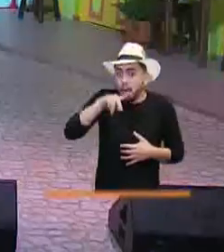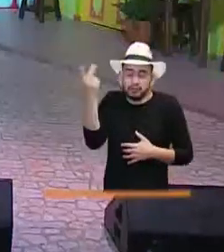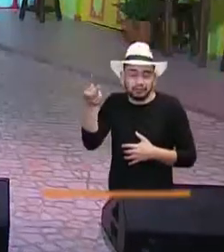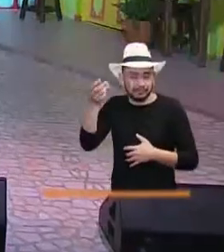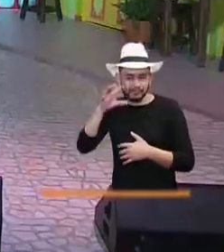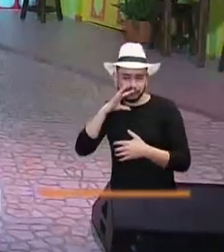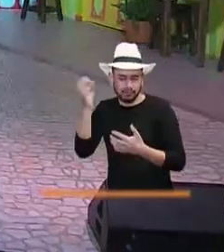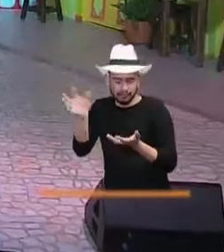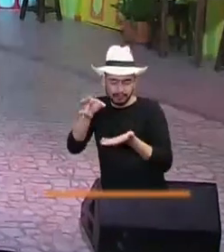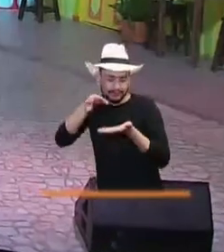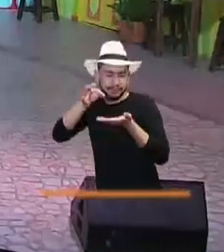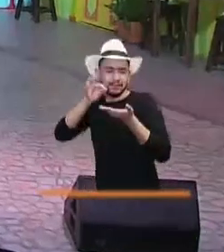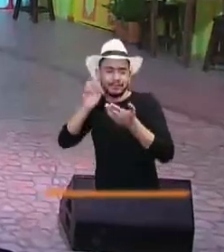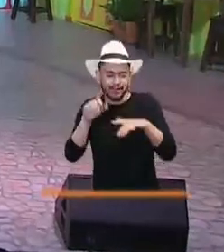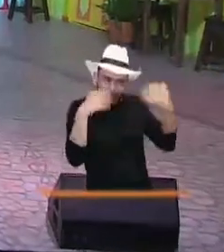Girafales.